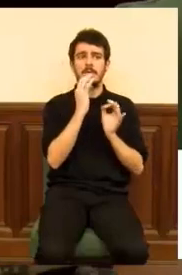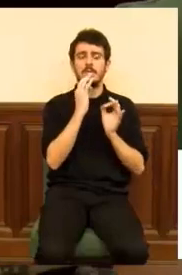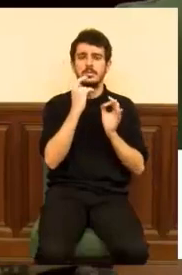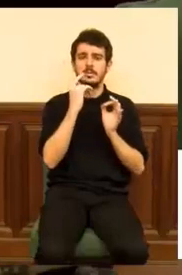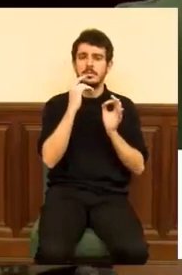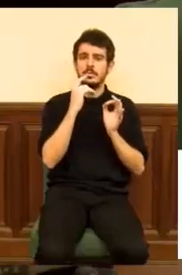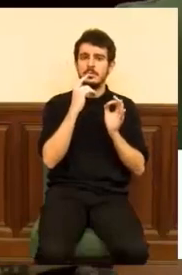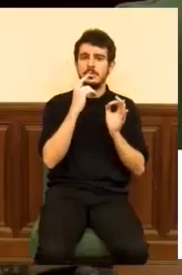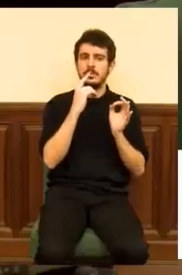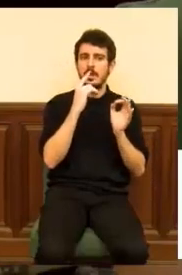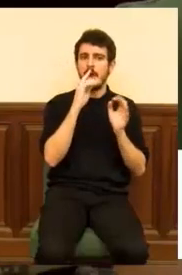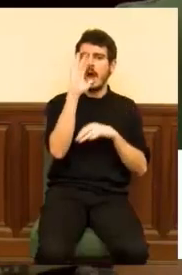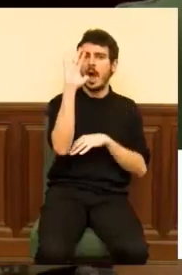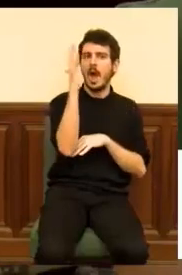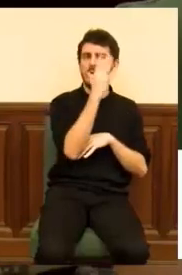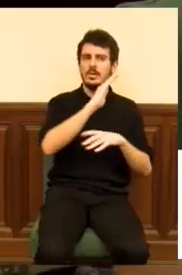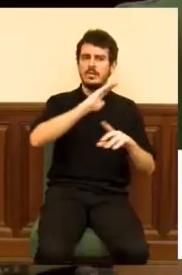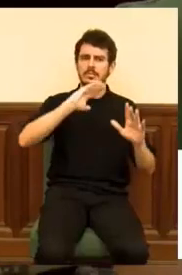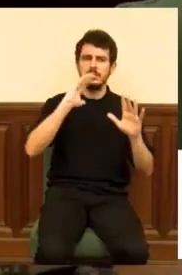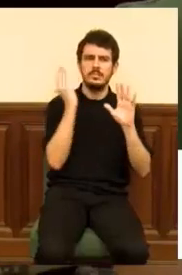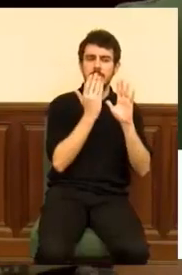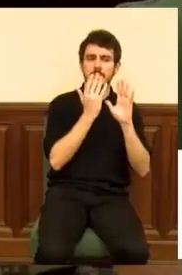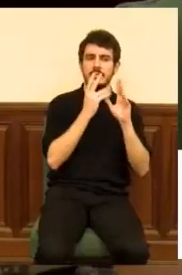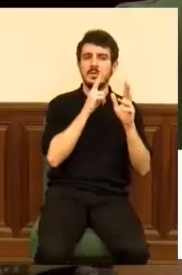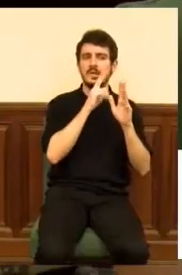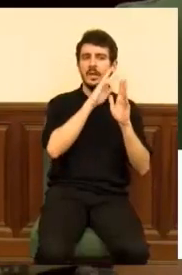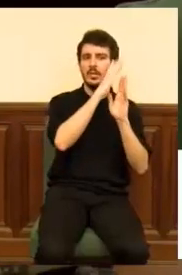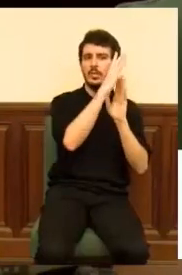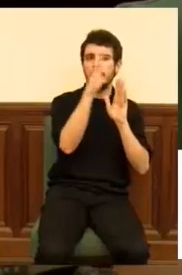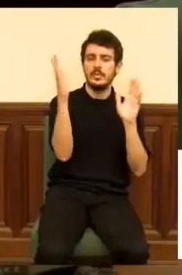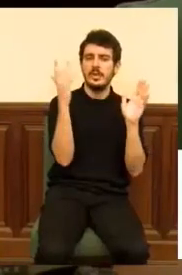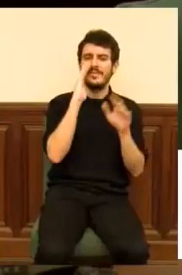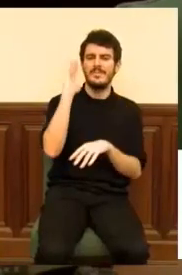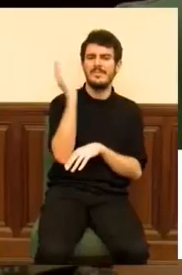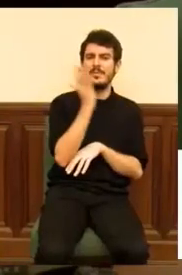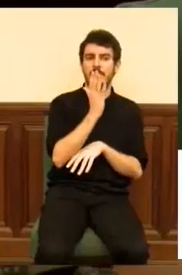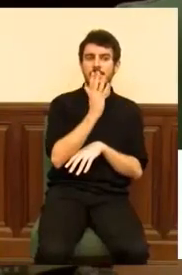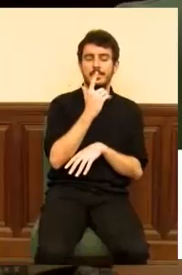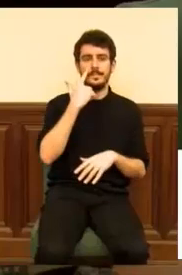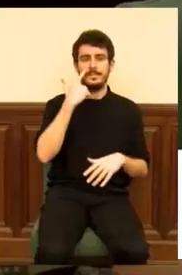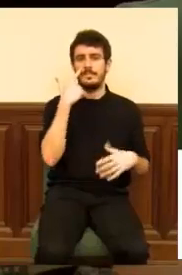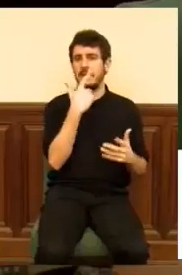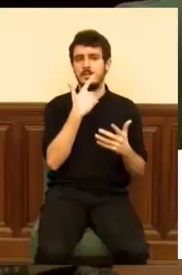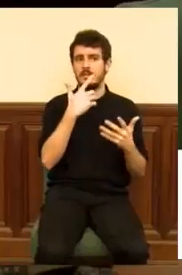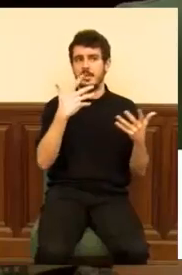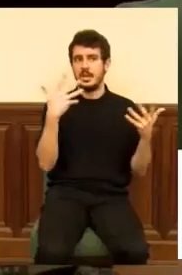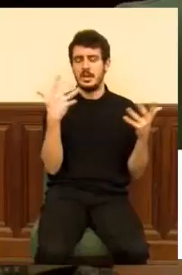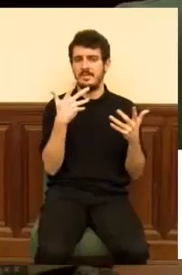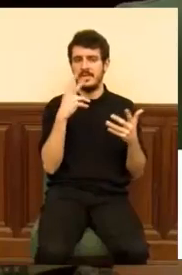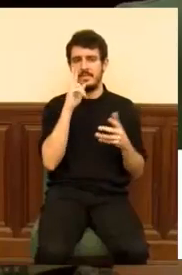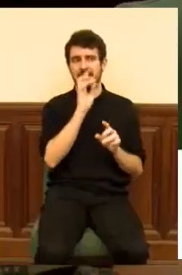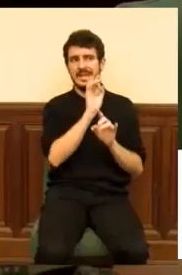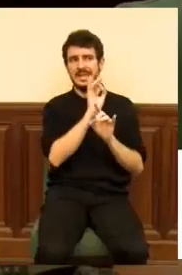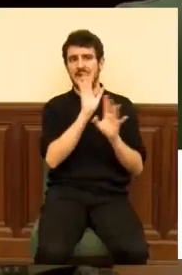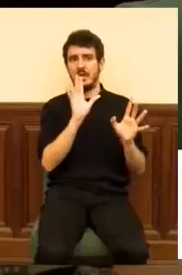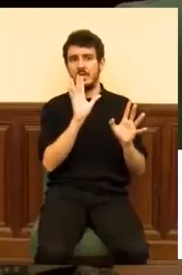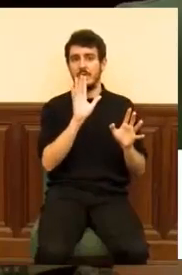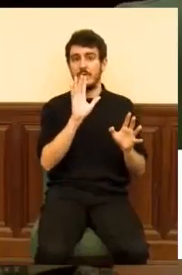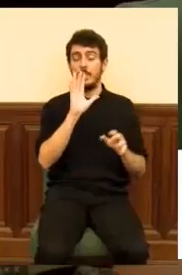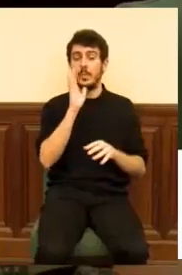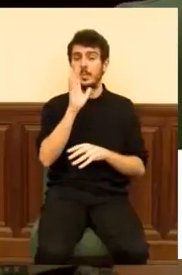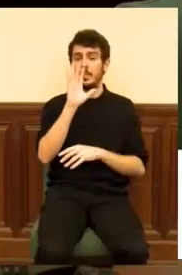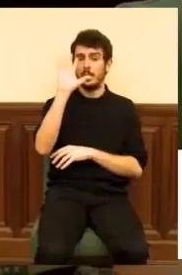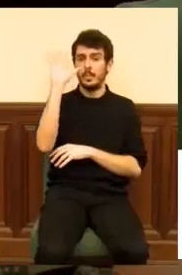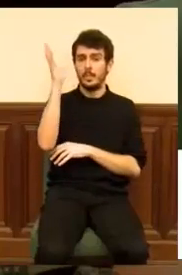efectos en el arbolado y en la vegetación del paso de la borrasca Filomena y de la